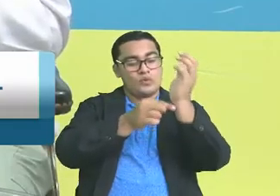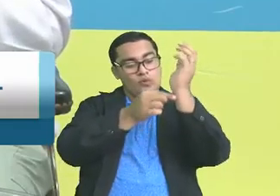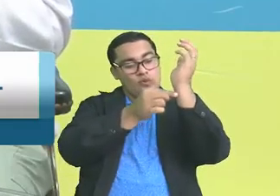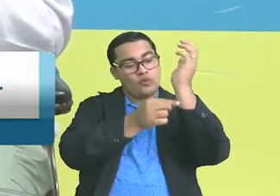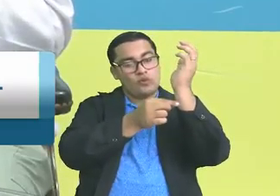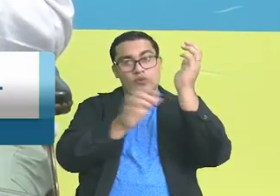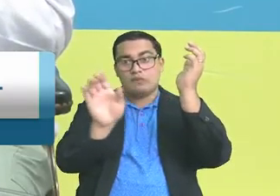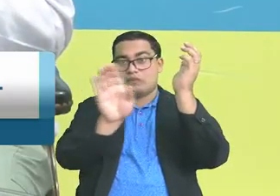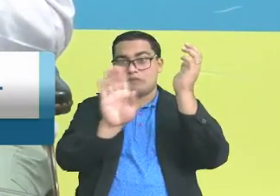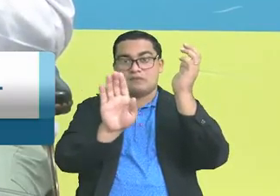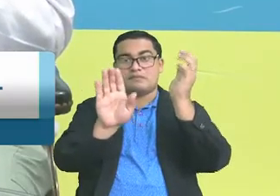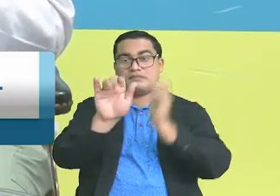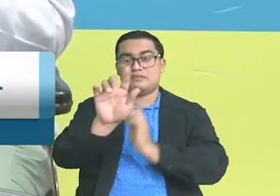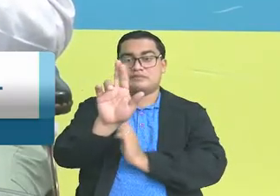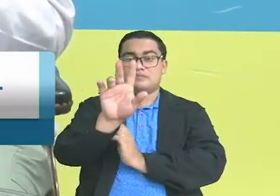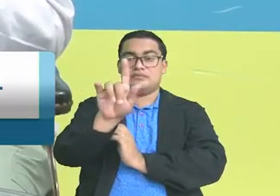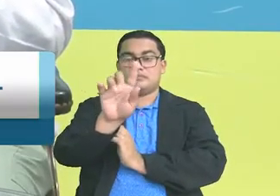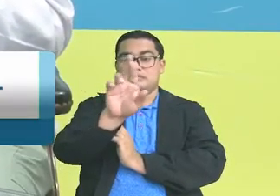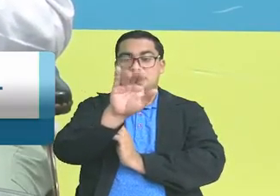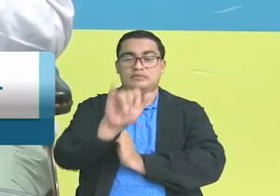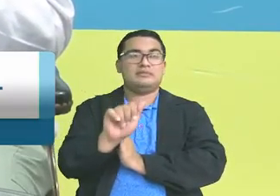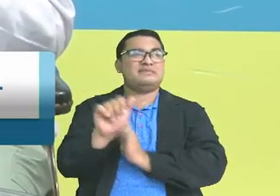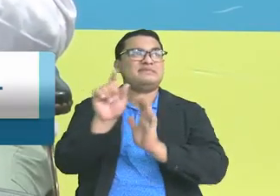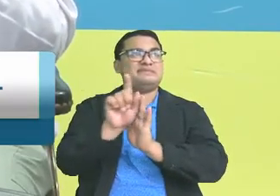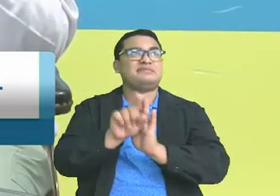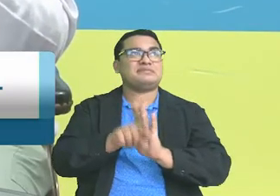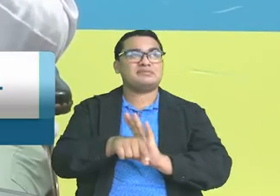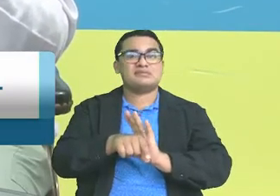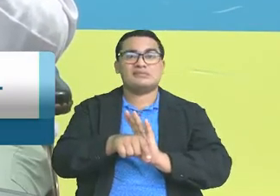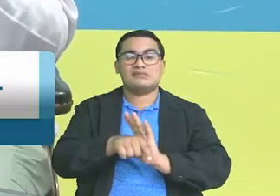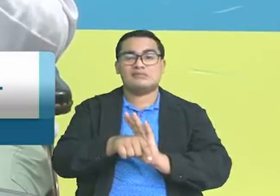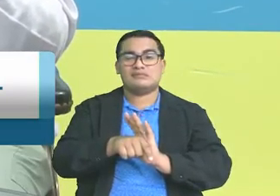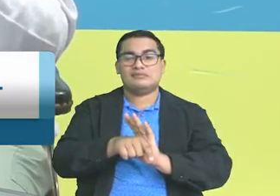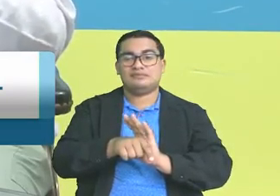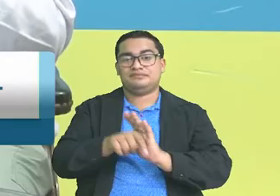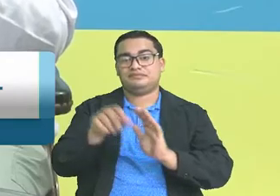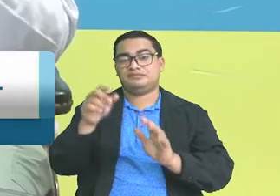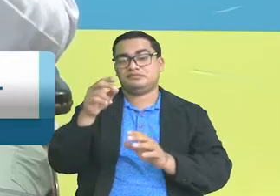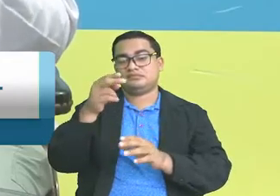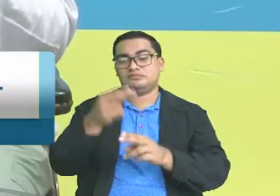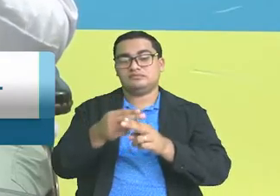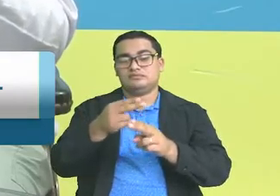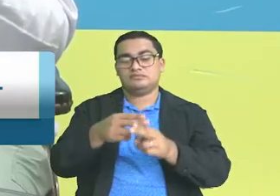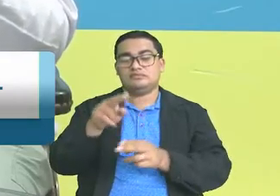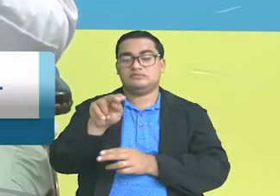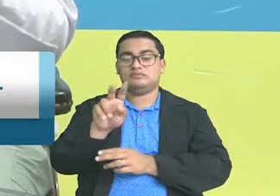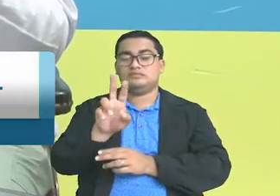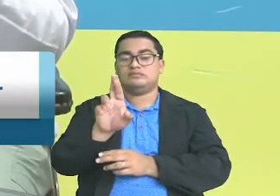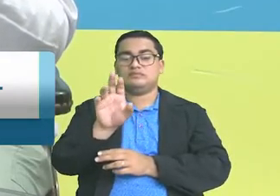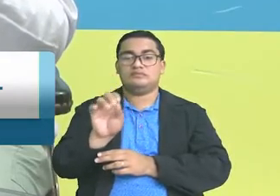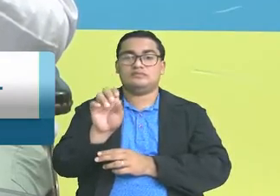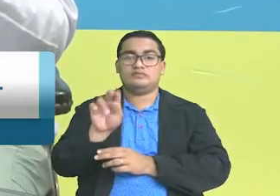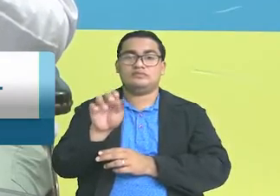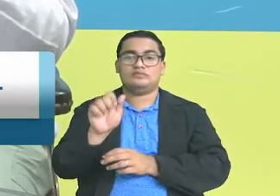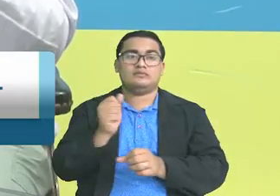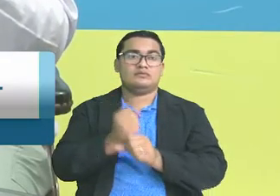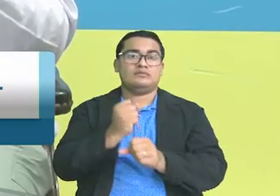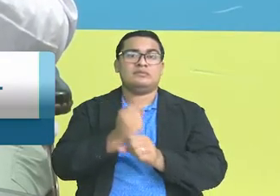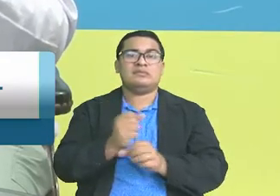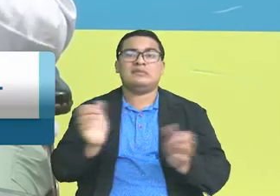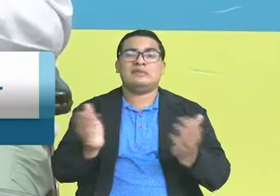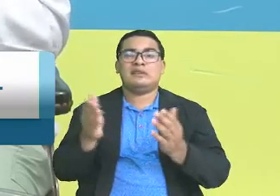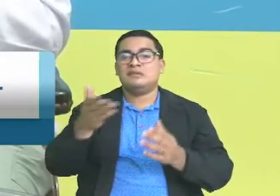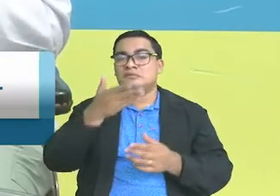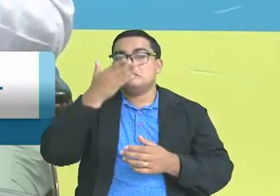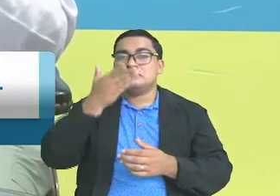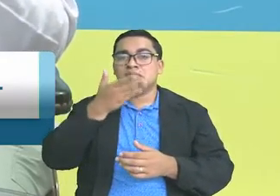decir, en cosa de minutos, la neurona no puede mantener su función. Falta de oxígeno.